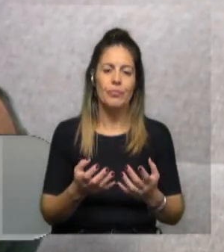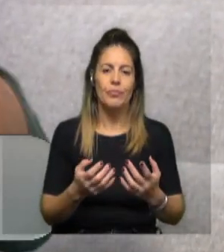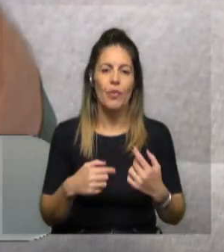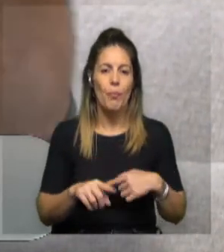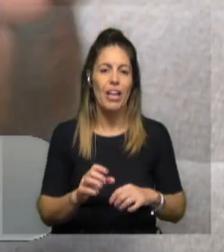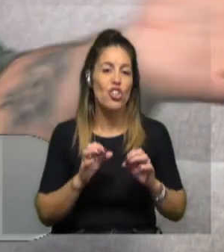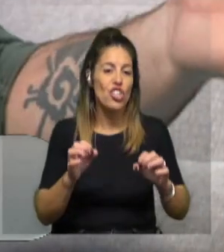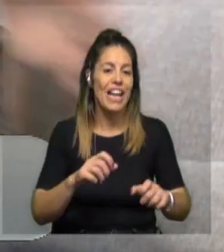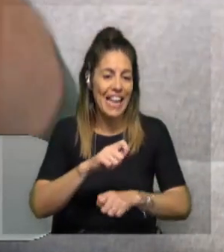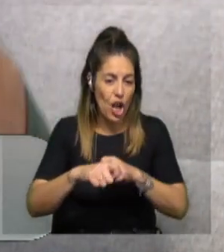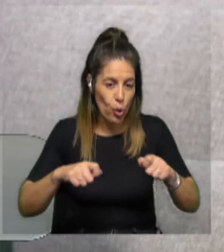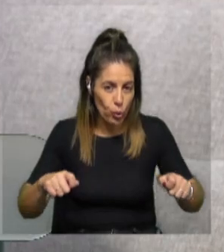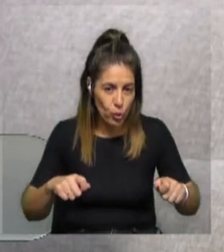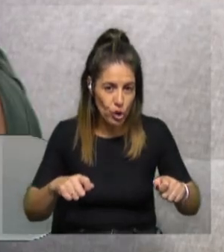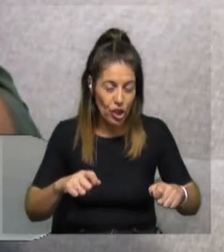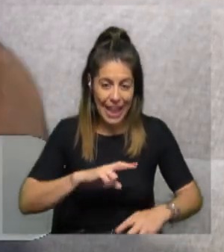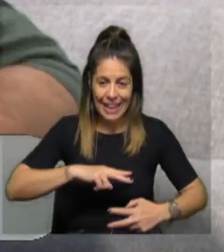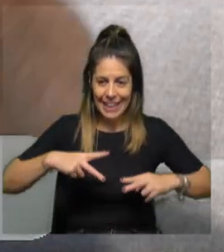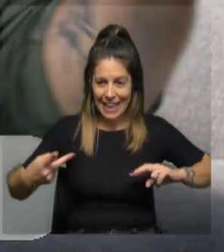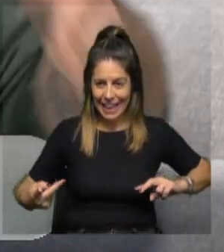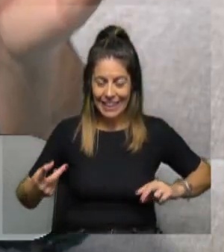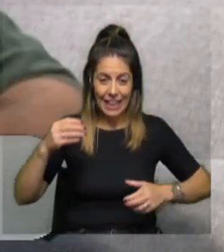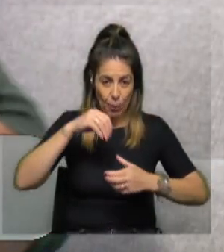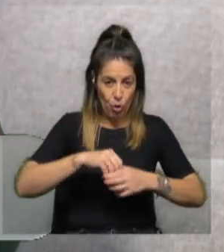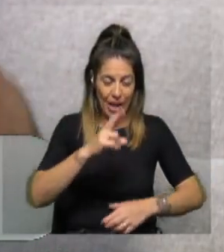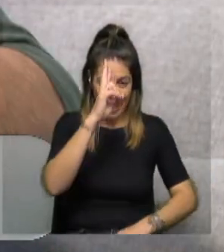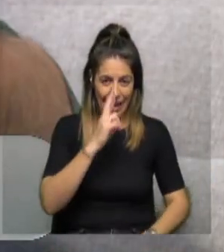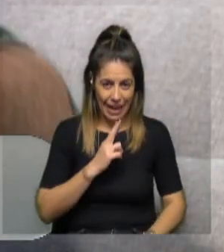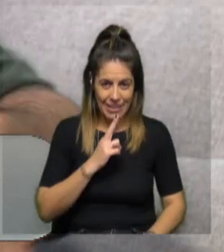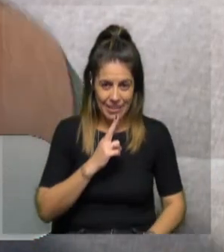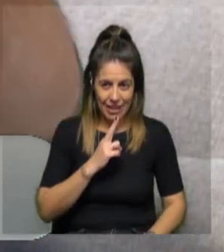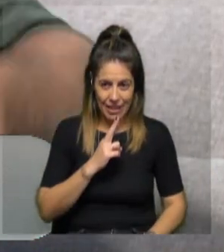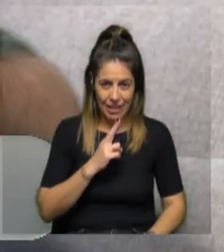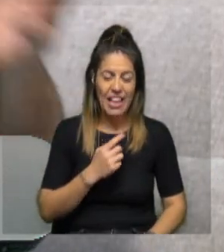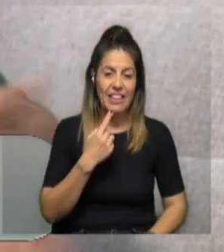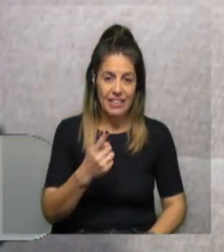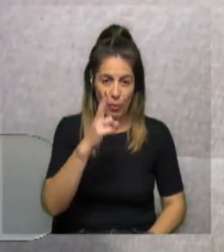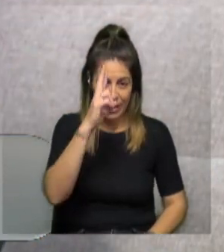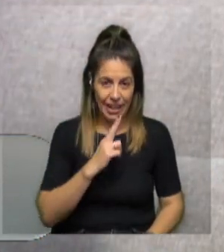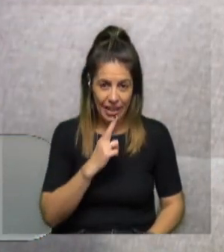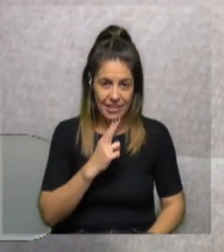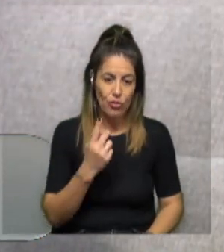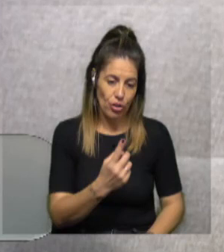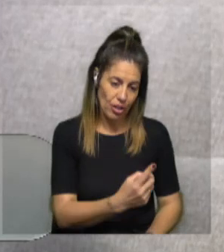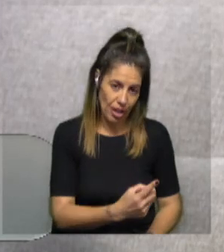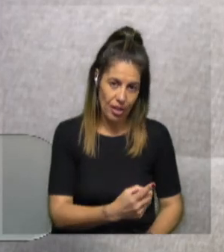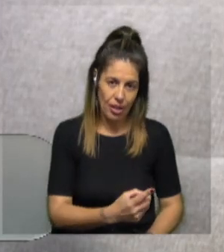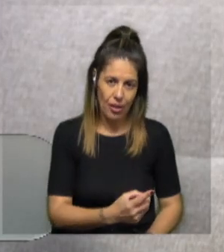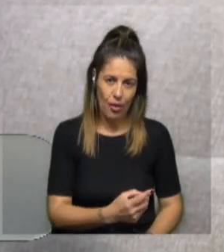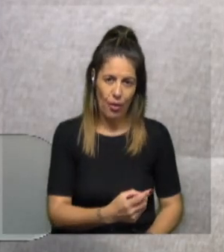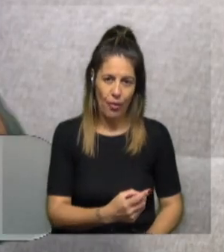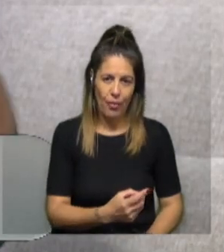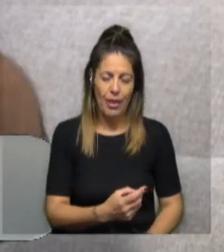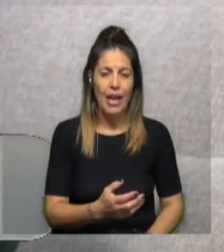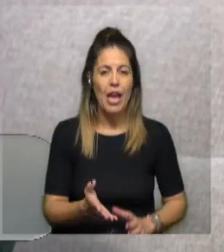para yo llegar a la conclusión de que la genética está involucrada en la raza y vamos a ponernos las pilas y decir, vos, estas razas no sé qué, no sé cuánto,